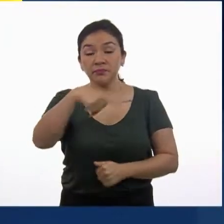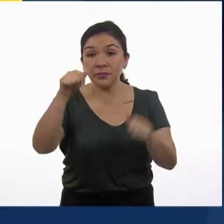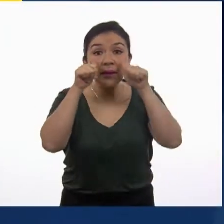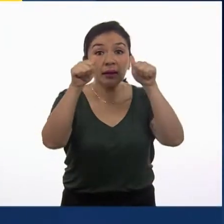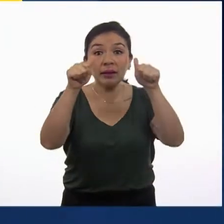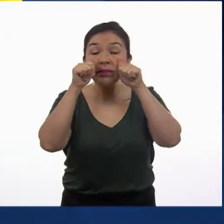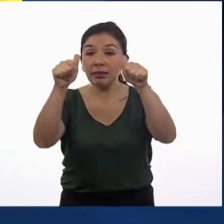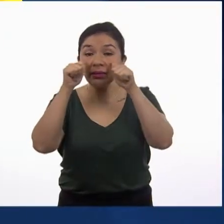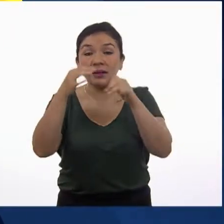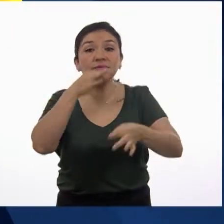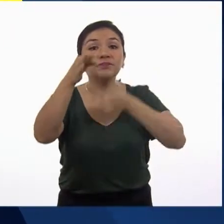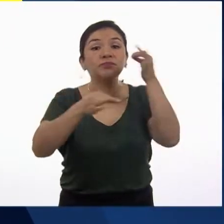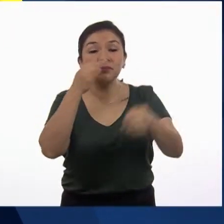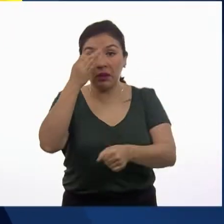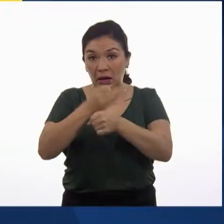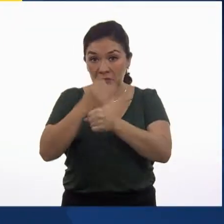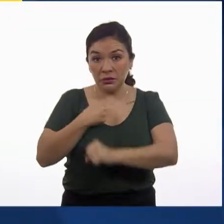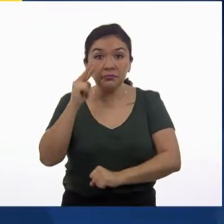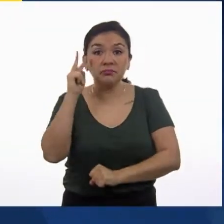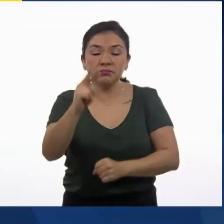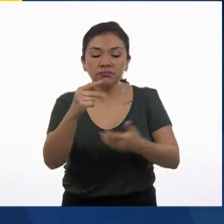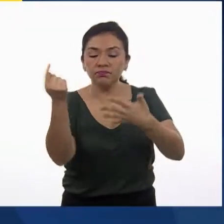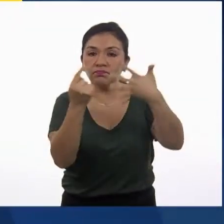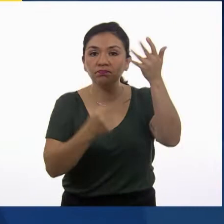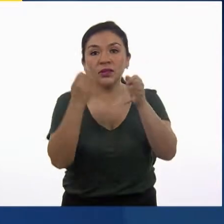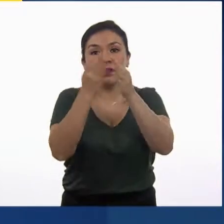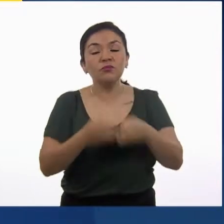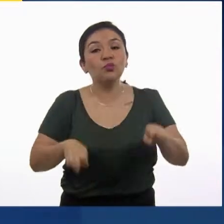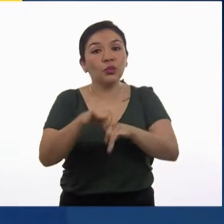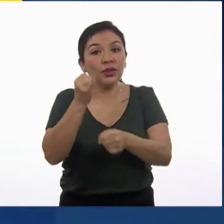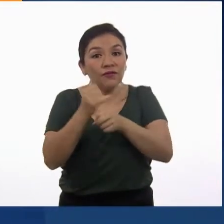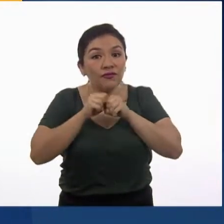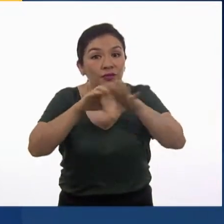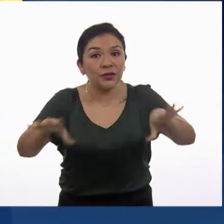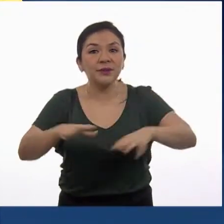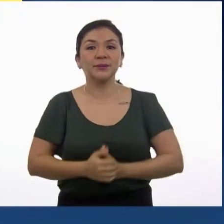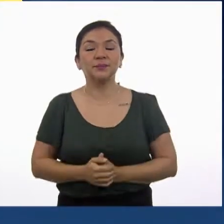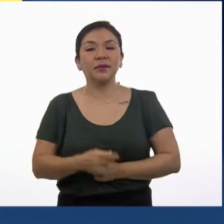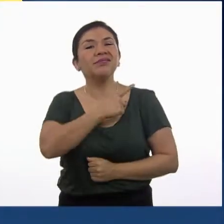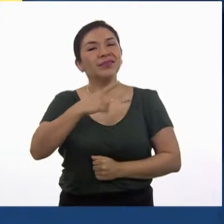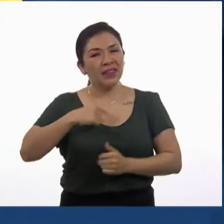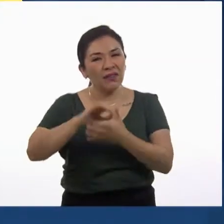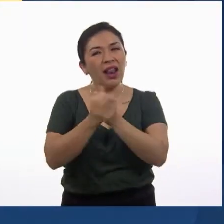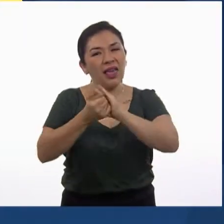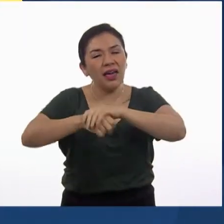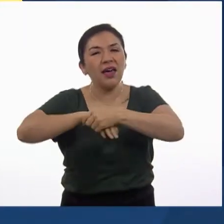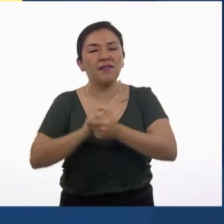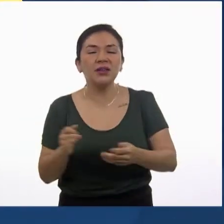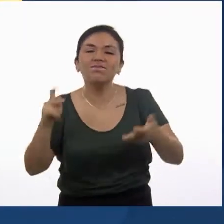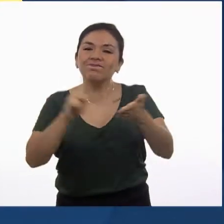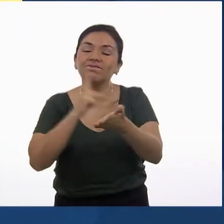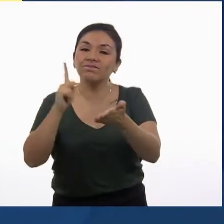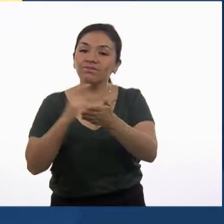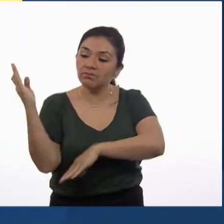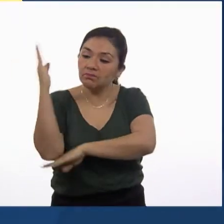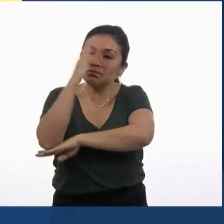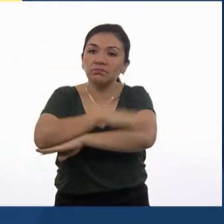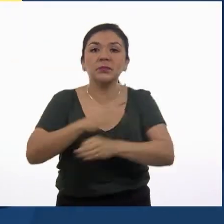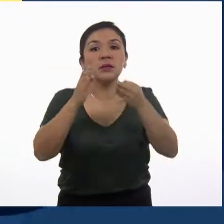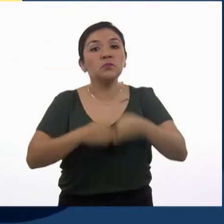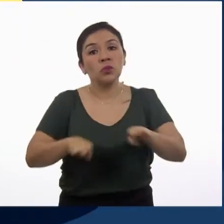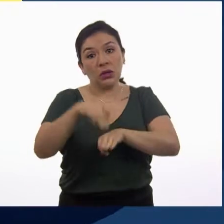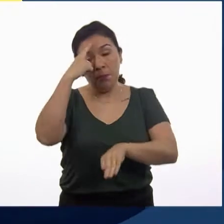¡Atención! ¡Atención! A continuación, información importante. Lavarnos las manos varias veces al día es